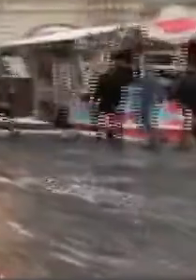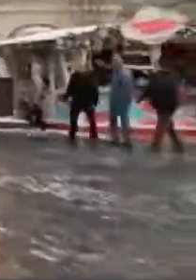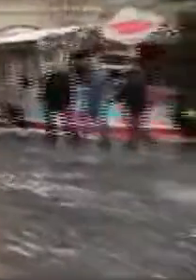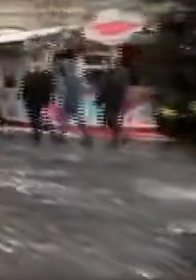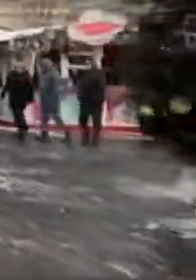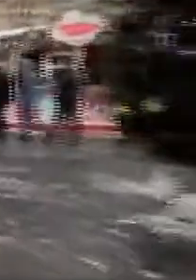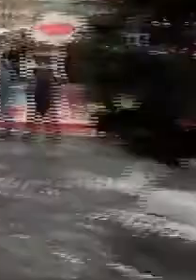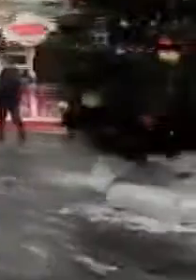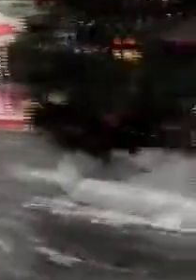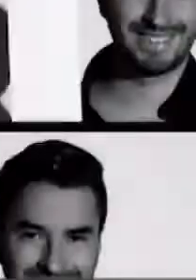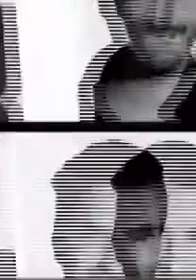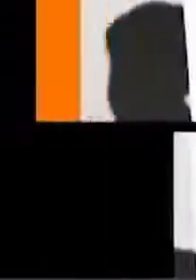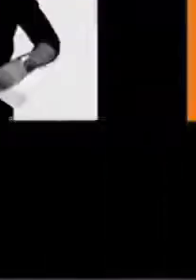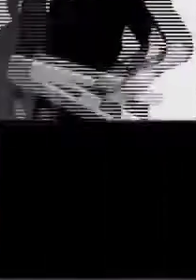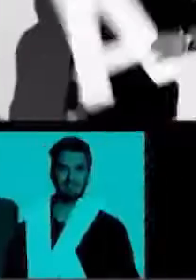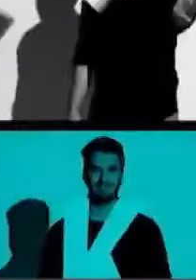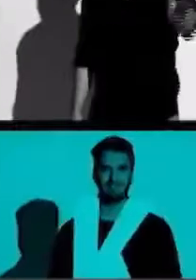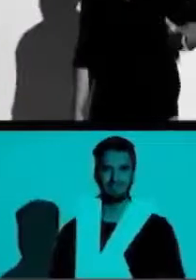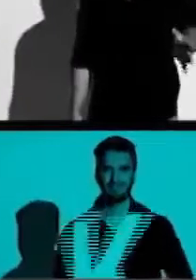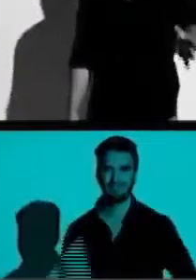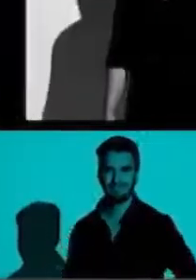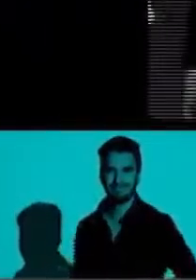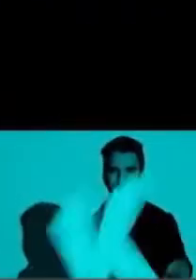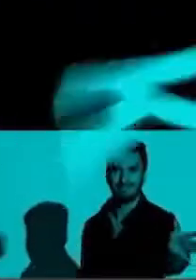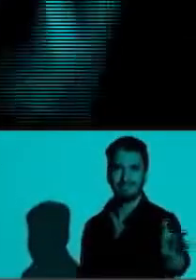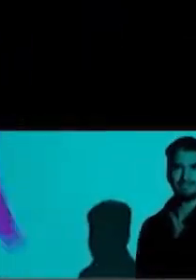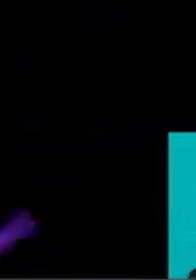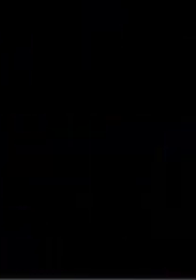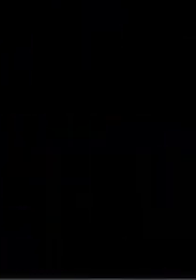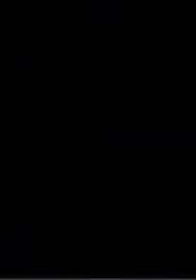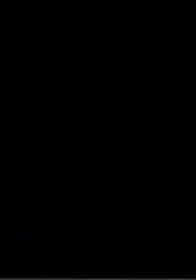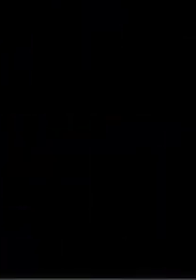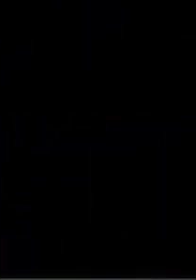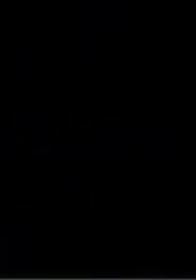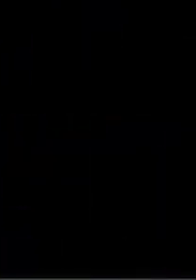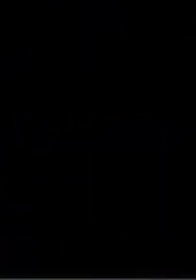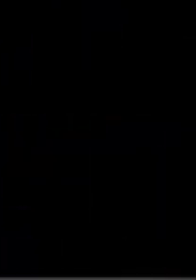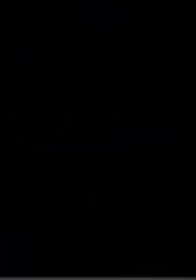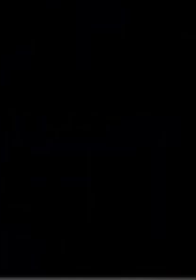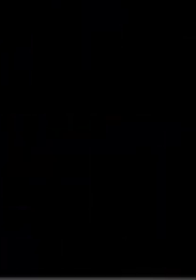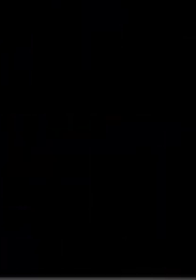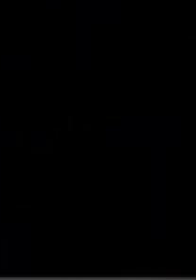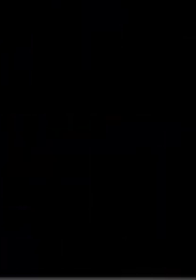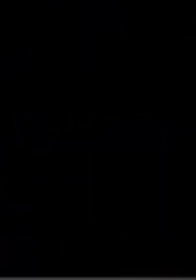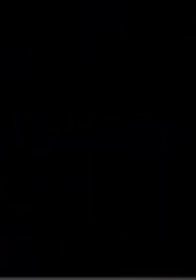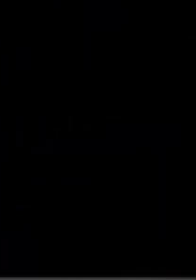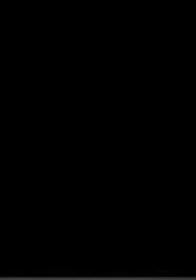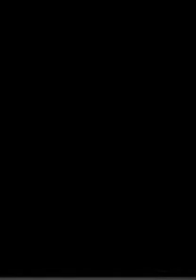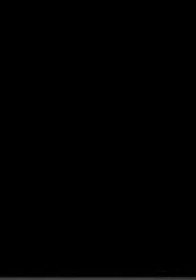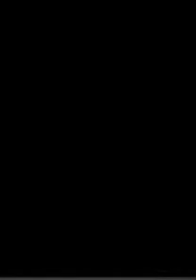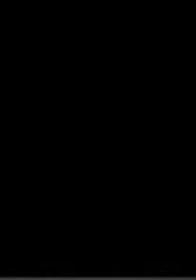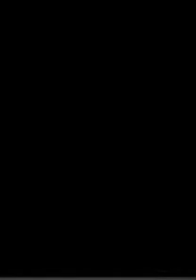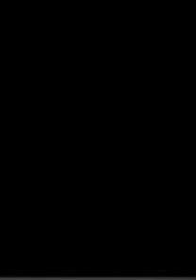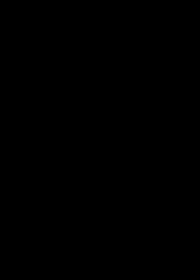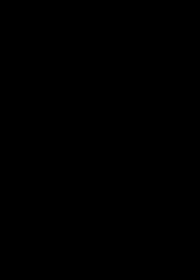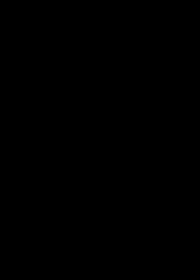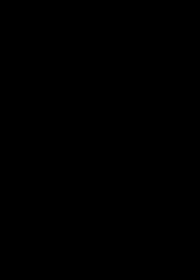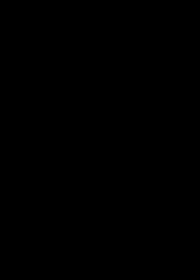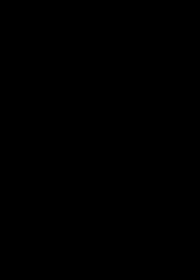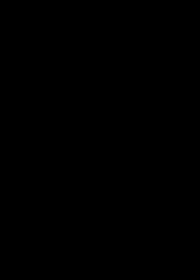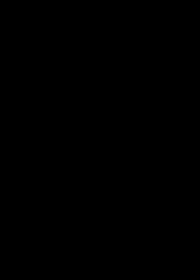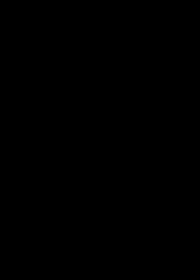muchísimo la lista de los sábados a las 11 y 30 de la mañana con 13 costa rica